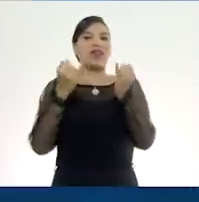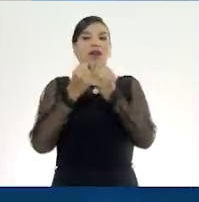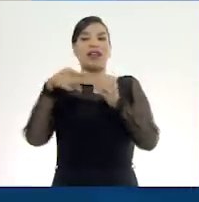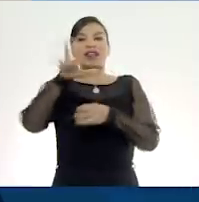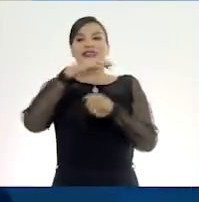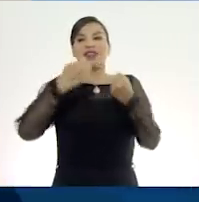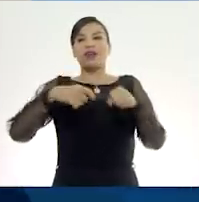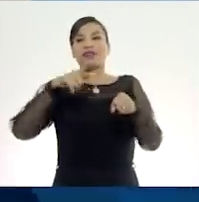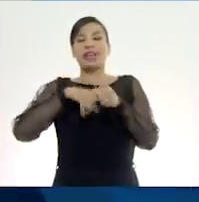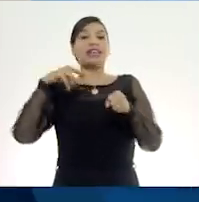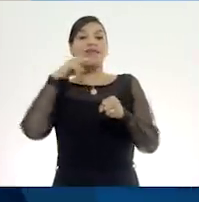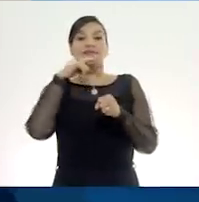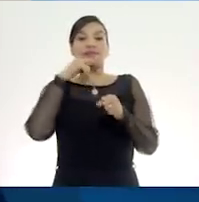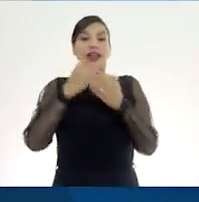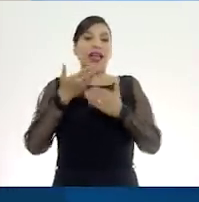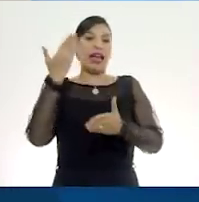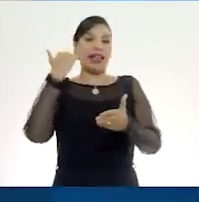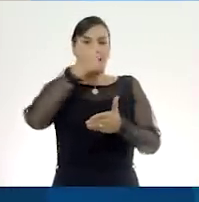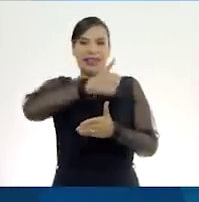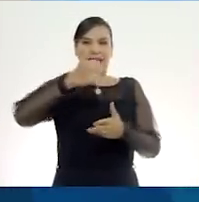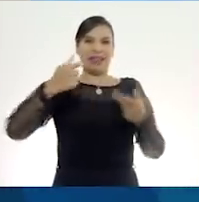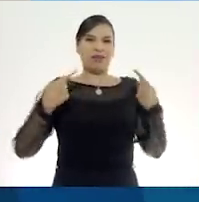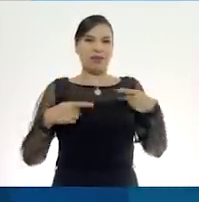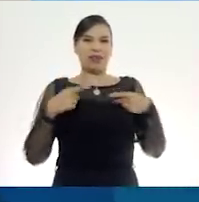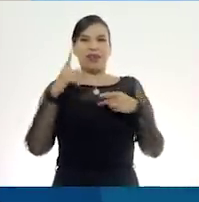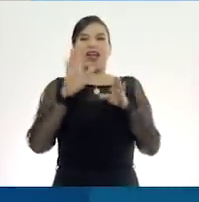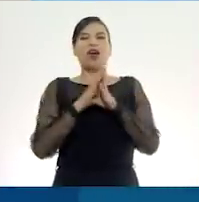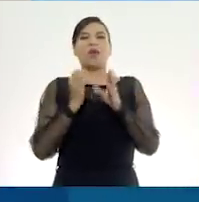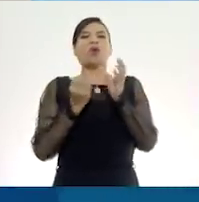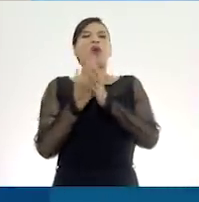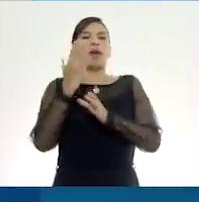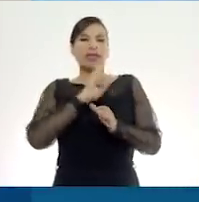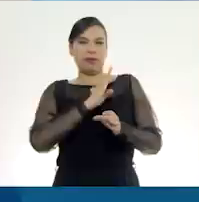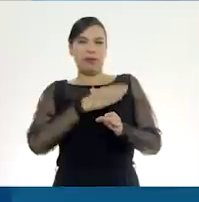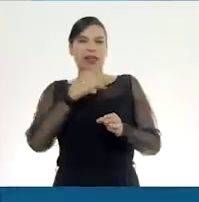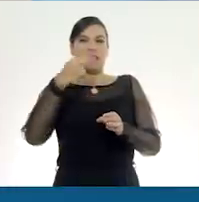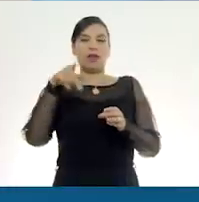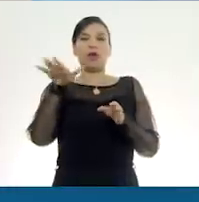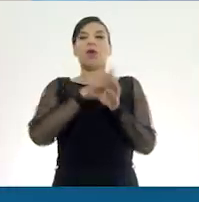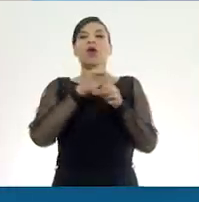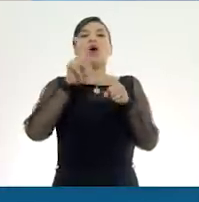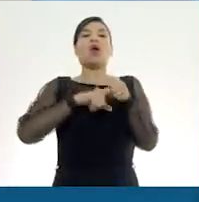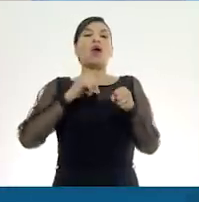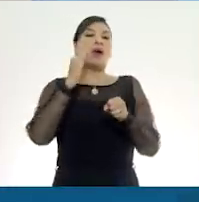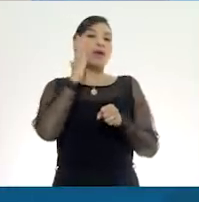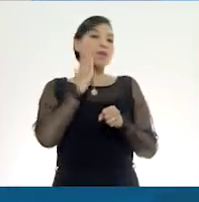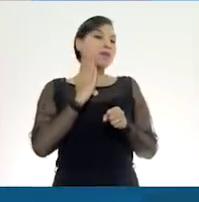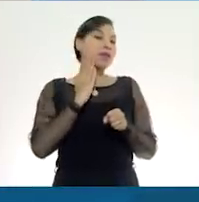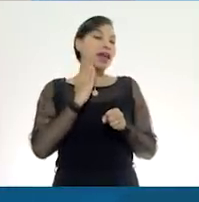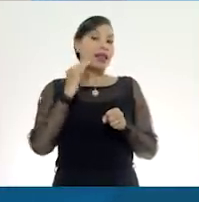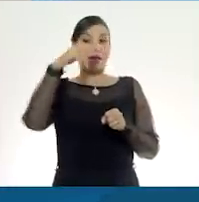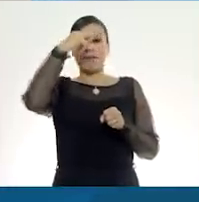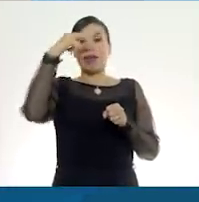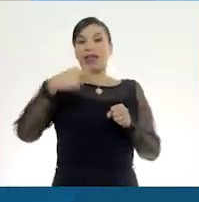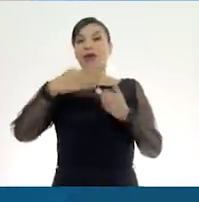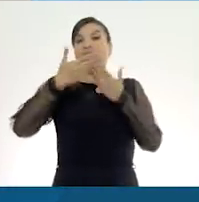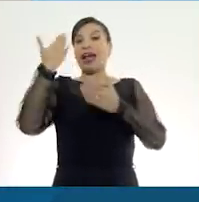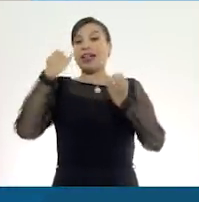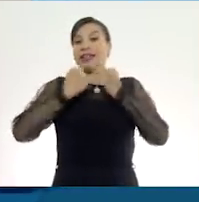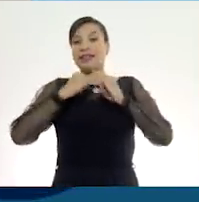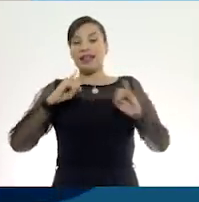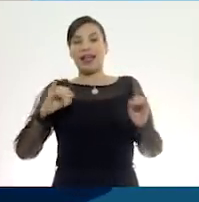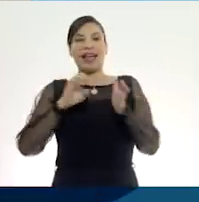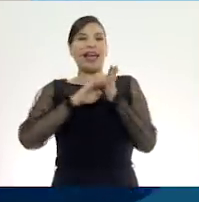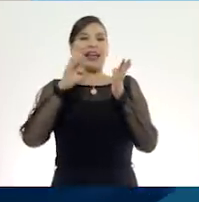inmediata. Si la posición antes de cada individuo en Nueva España estaba determinada por su color de piel, en el México independiente,